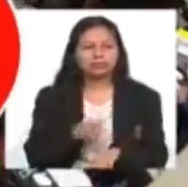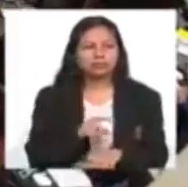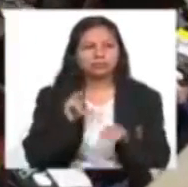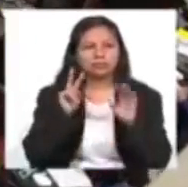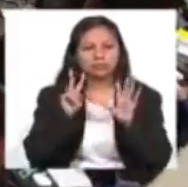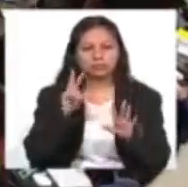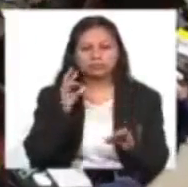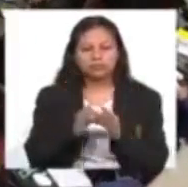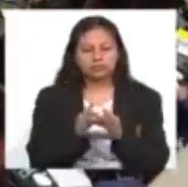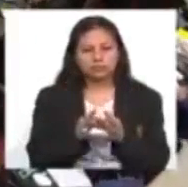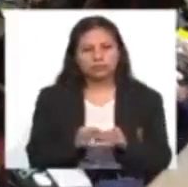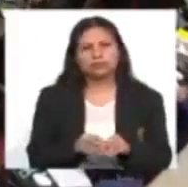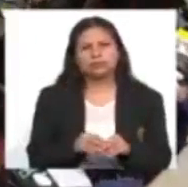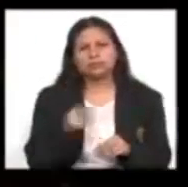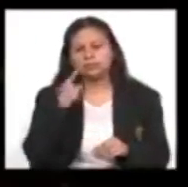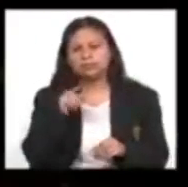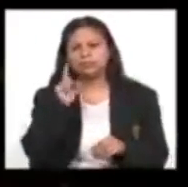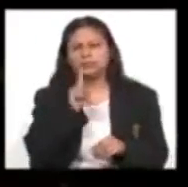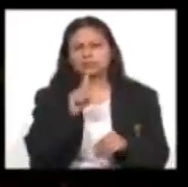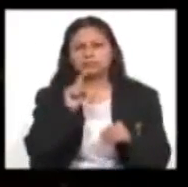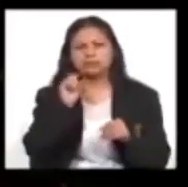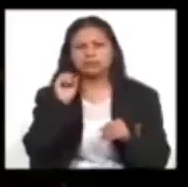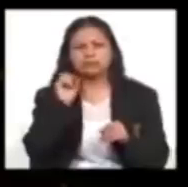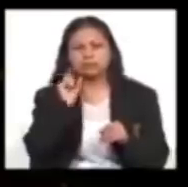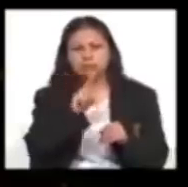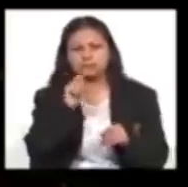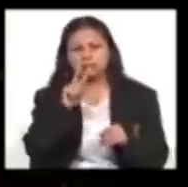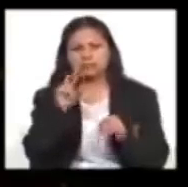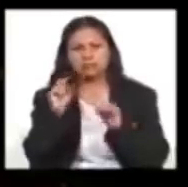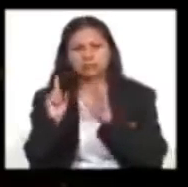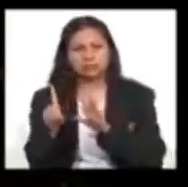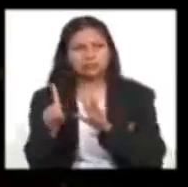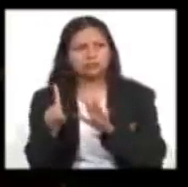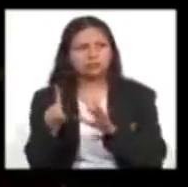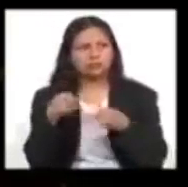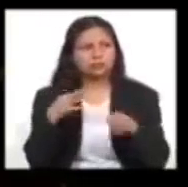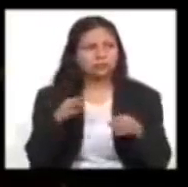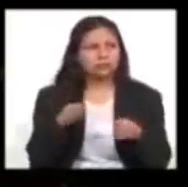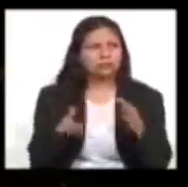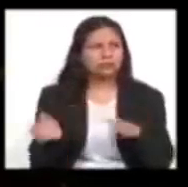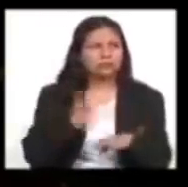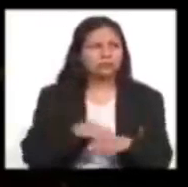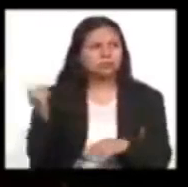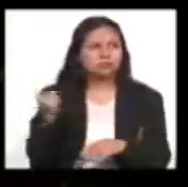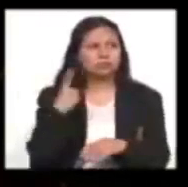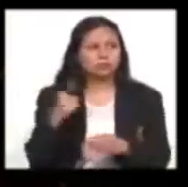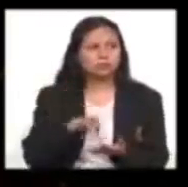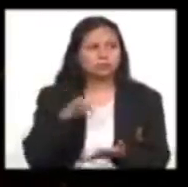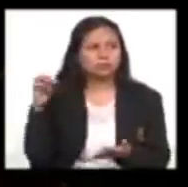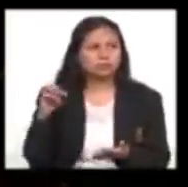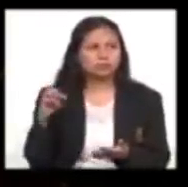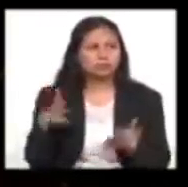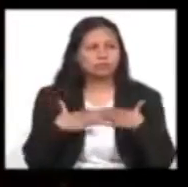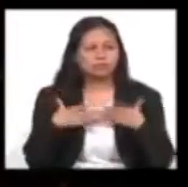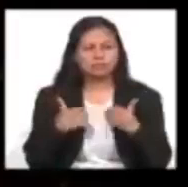7 minutos. 126 páginas que hablan de lo más importante para el país, que es la